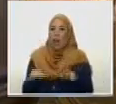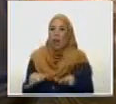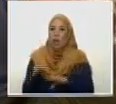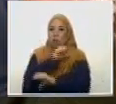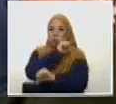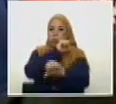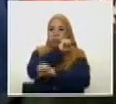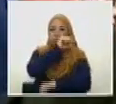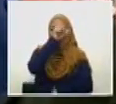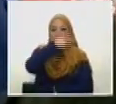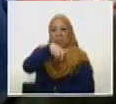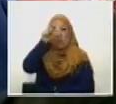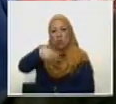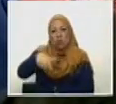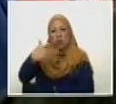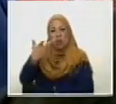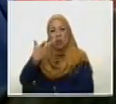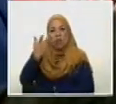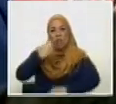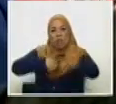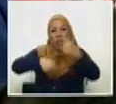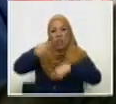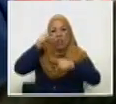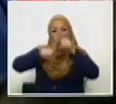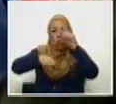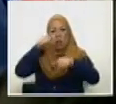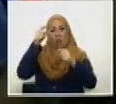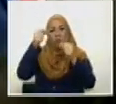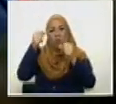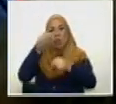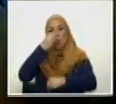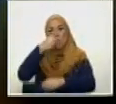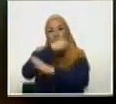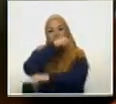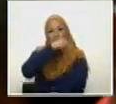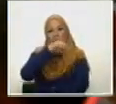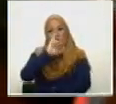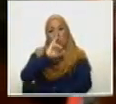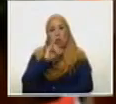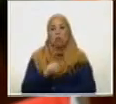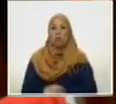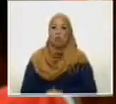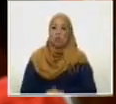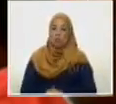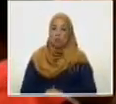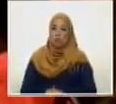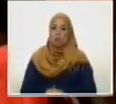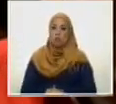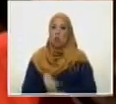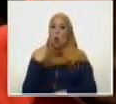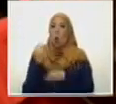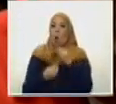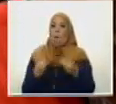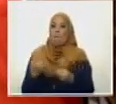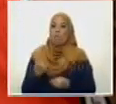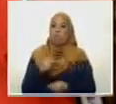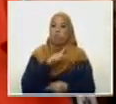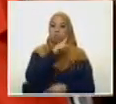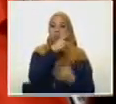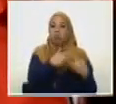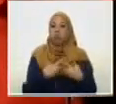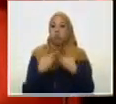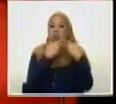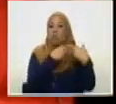que se profundiza o se hace más sólido, compatriotas, a través de una poderosa maquinaria y un